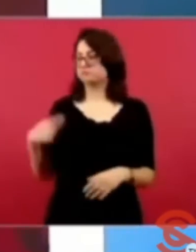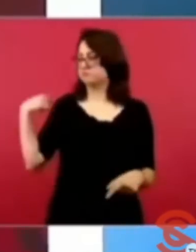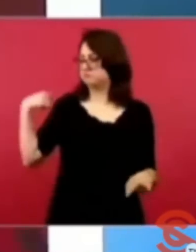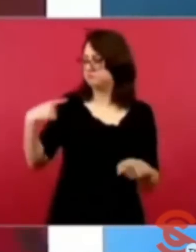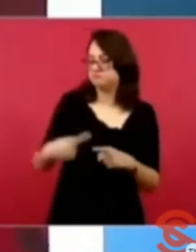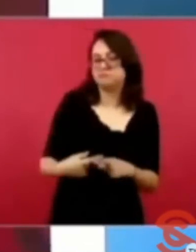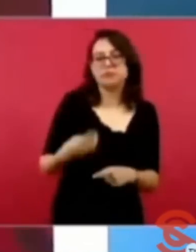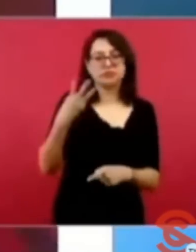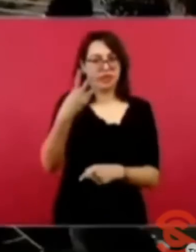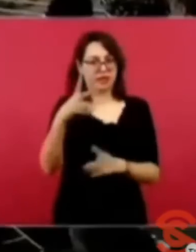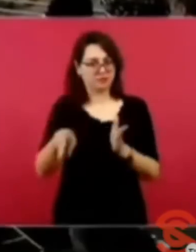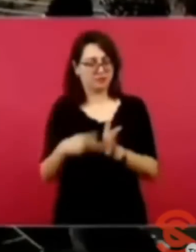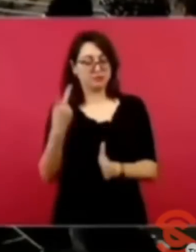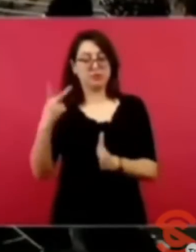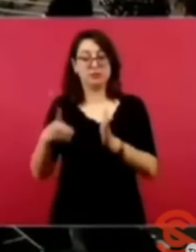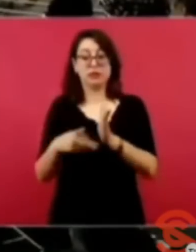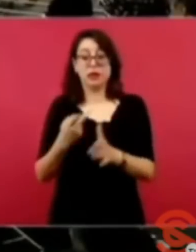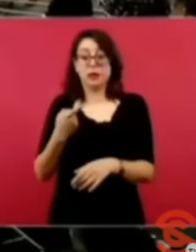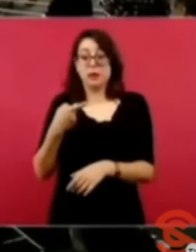bajo qué